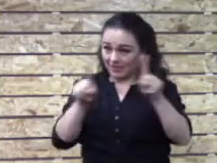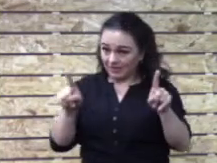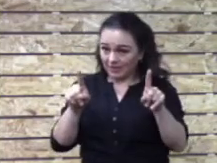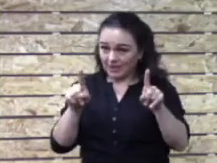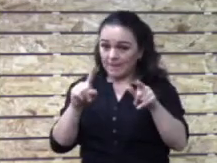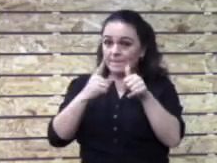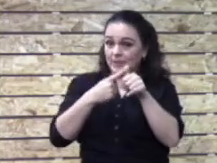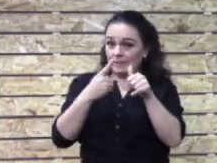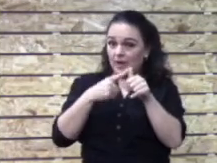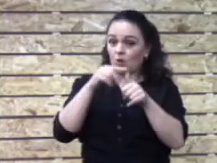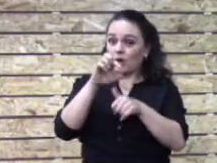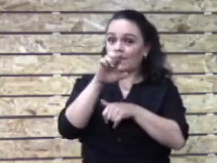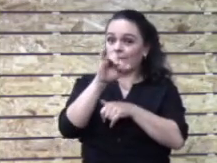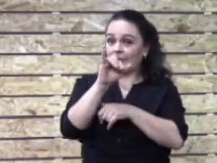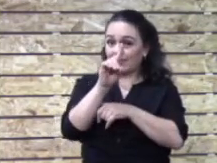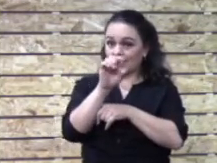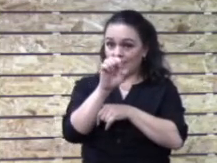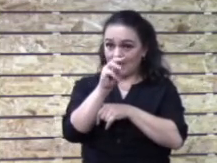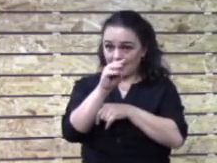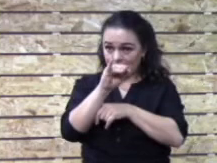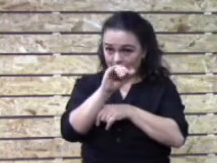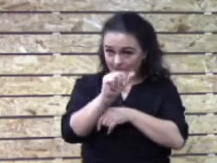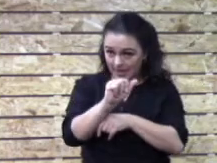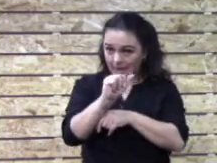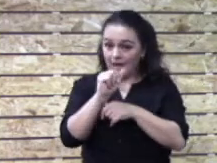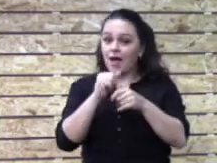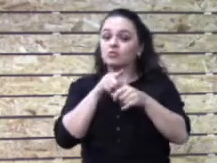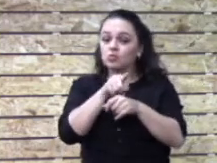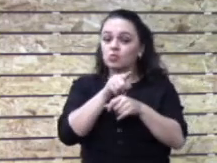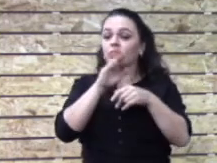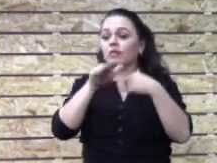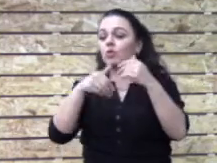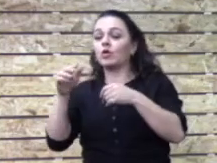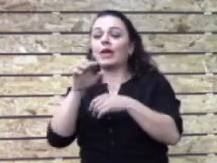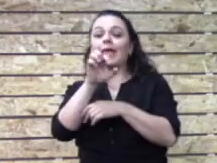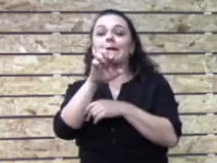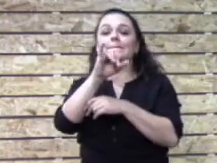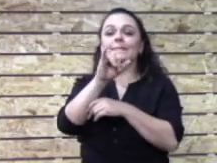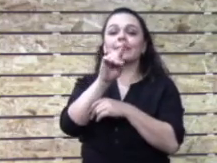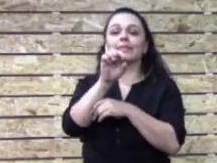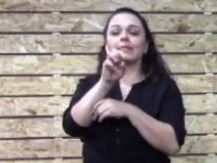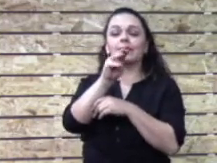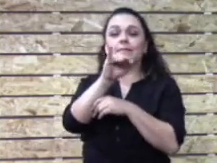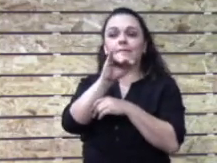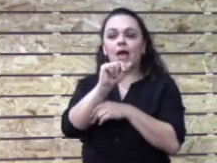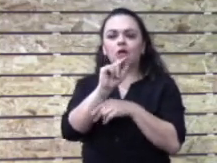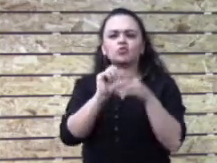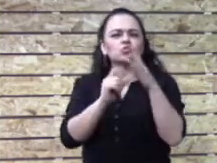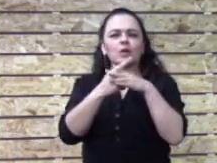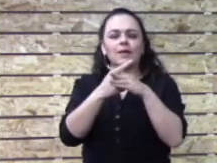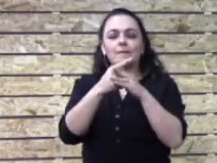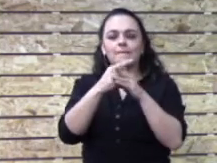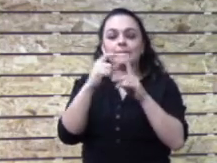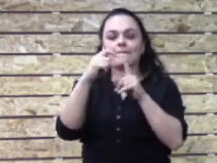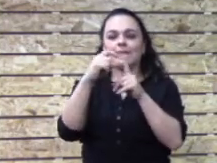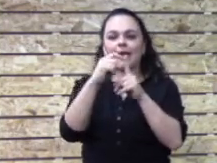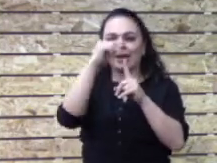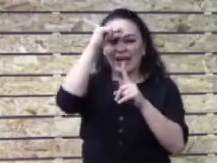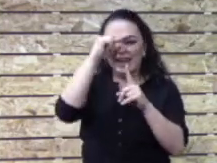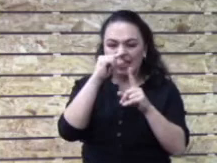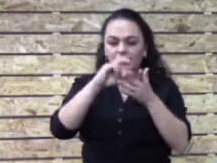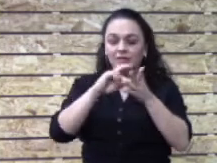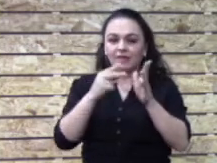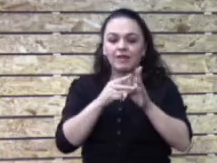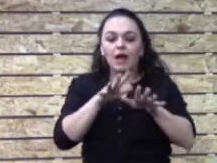la palabra epidemia y después pandemia. Epidemia viene de dos palabras griegas que quieren decir algo que está sobre el pueblo.